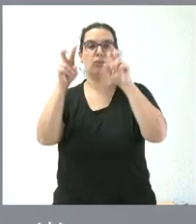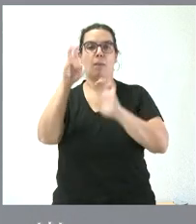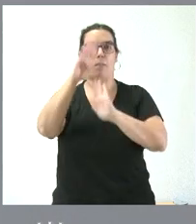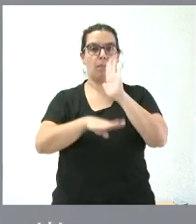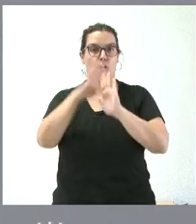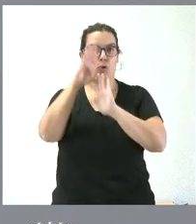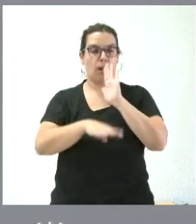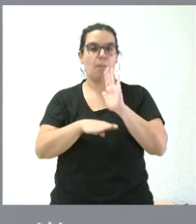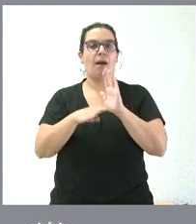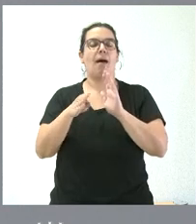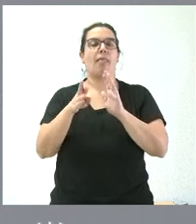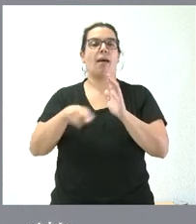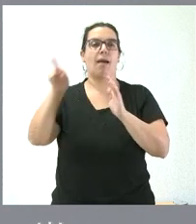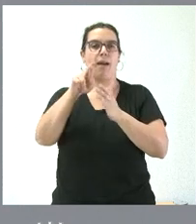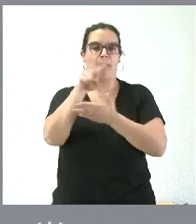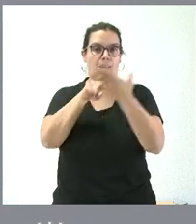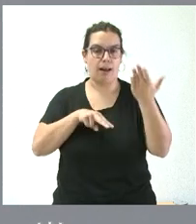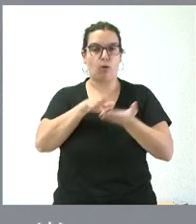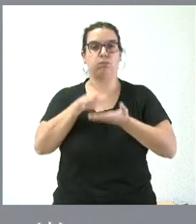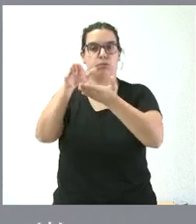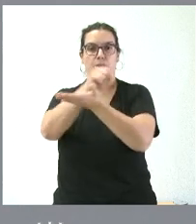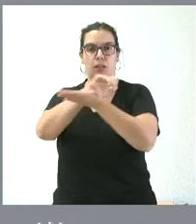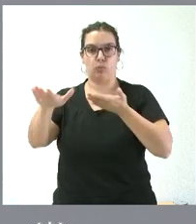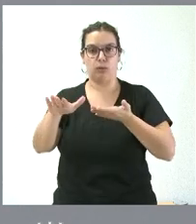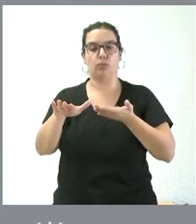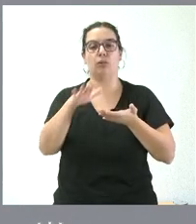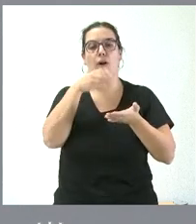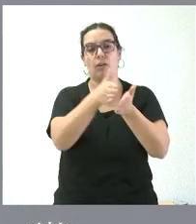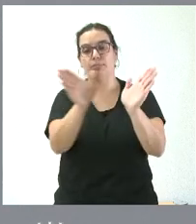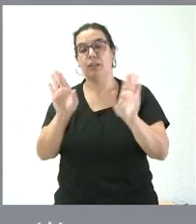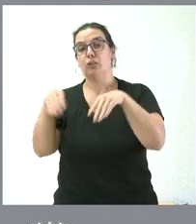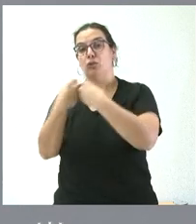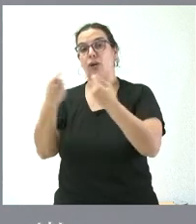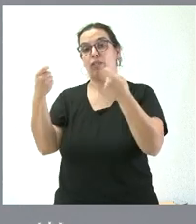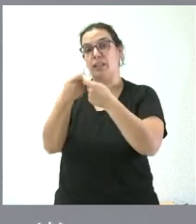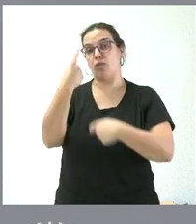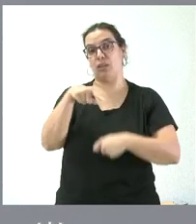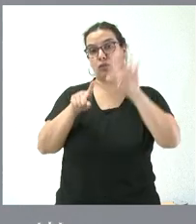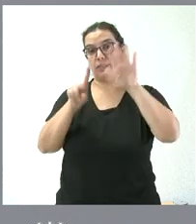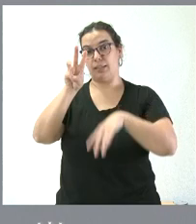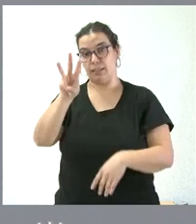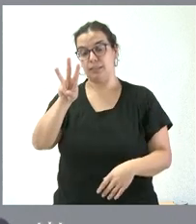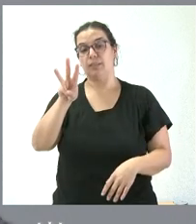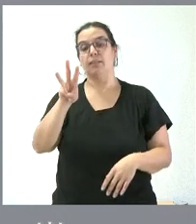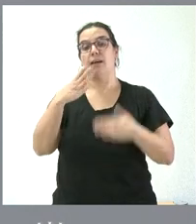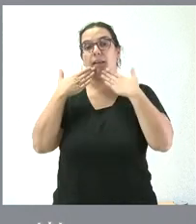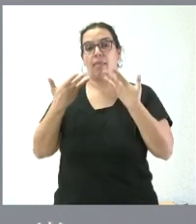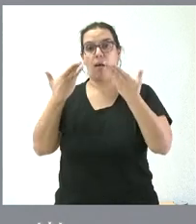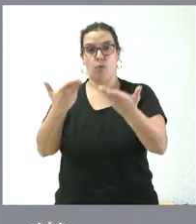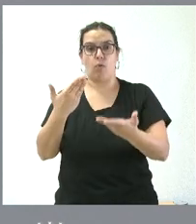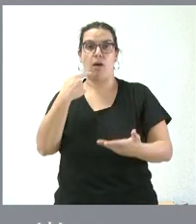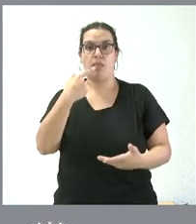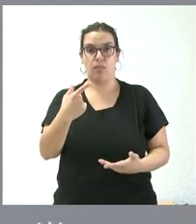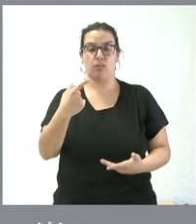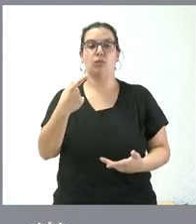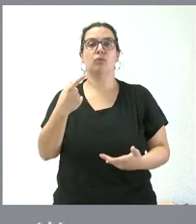gratuidad de libro de texto y se extiende a los colegios concertados a estos 163 centros mediante esta ayuda que les he señalado